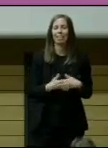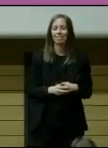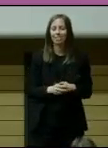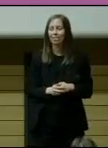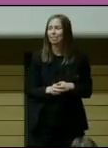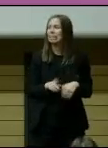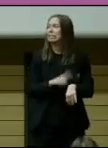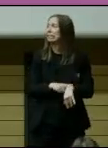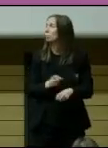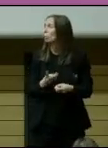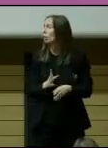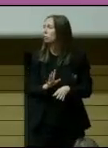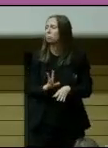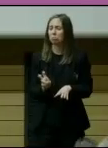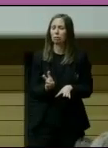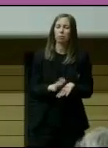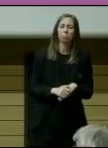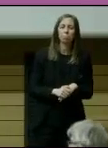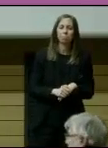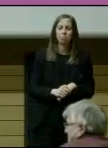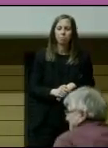5 minutos, ¿no? Sí, menos y todo.